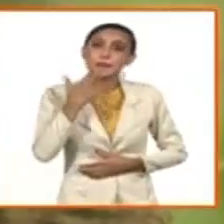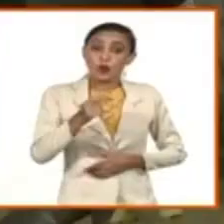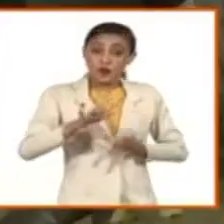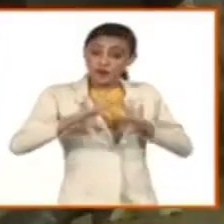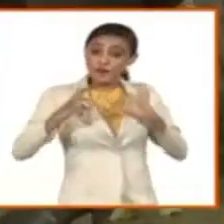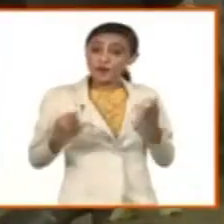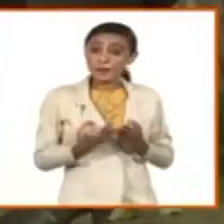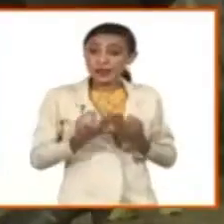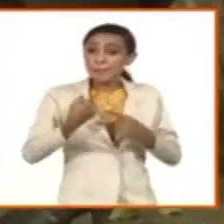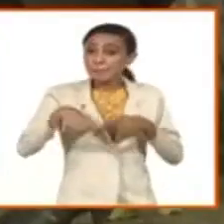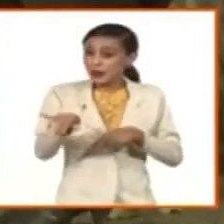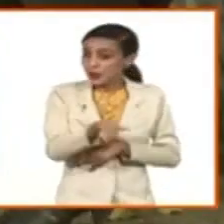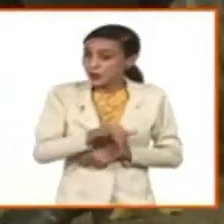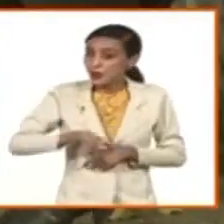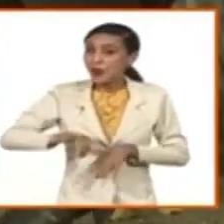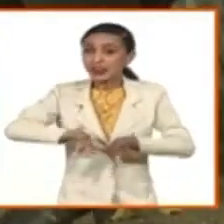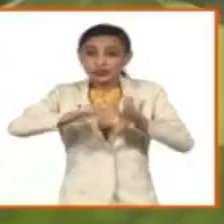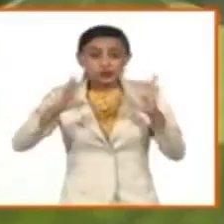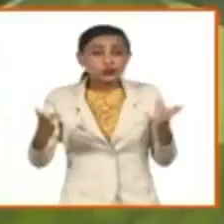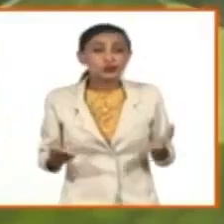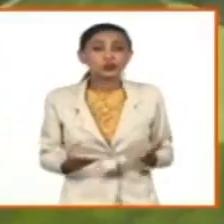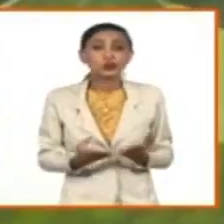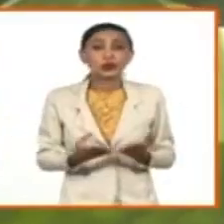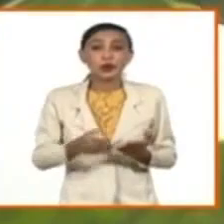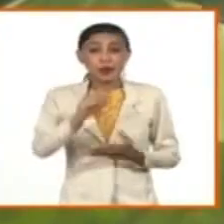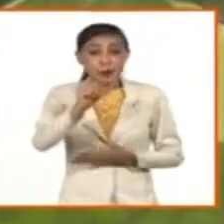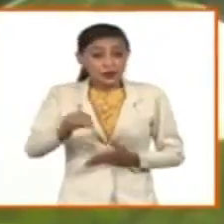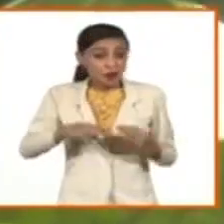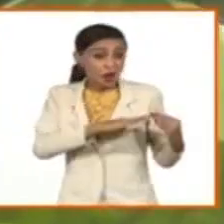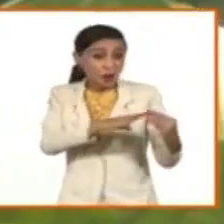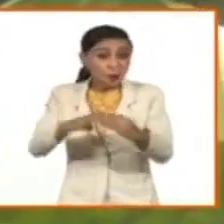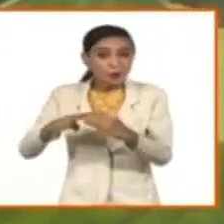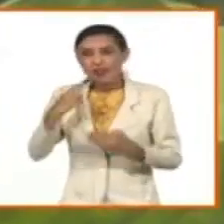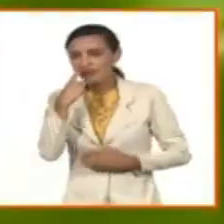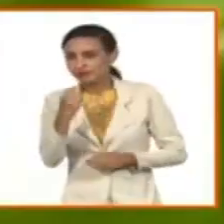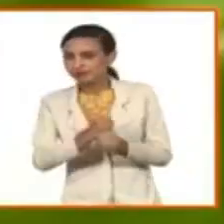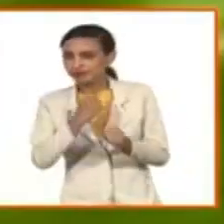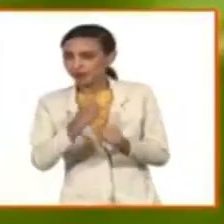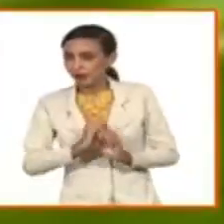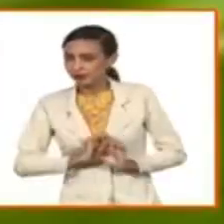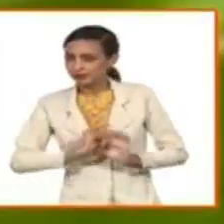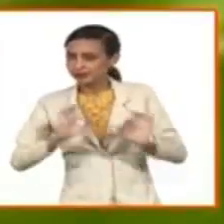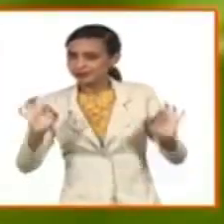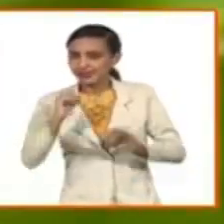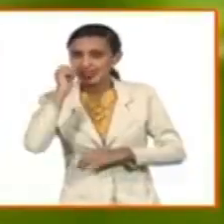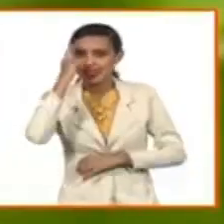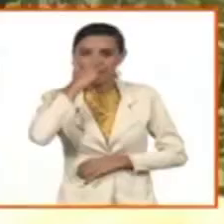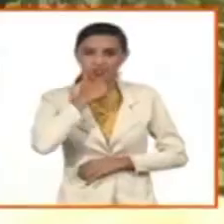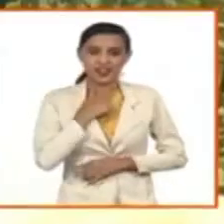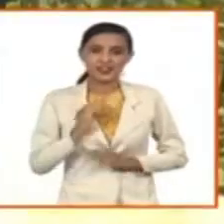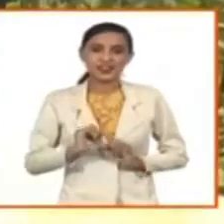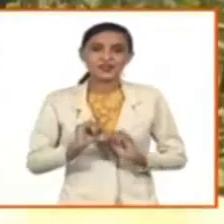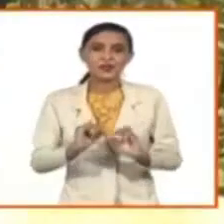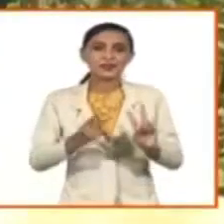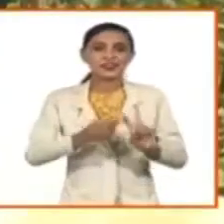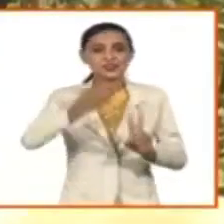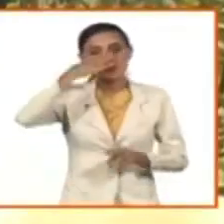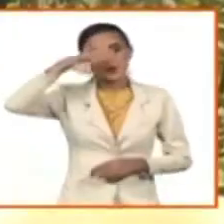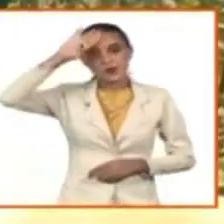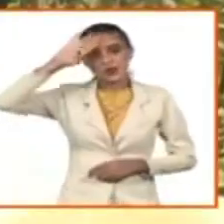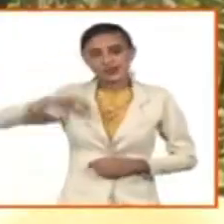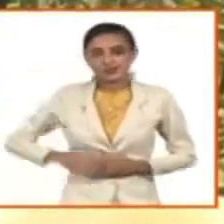con el resto de los miembros de su localidad desde ciego de ávila damián pitanzas hernández